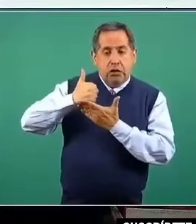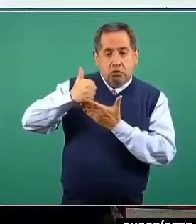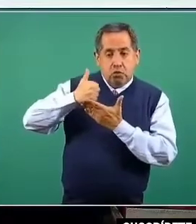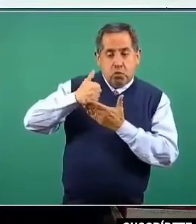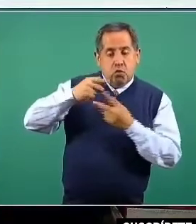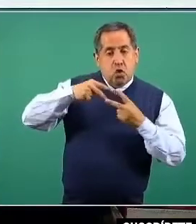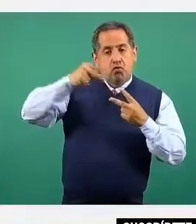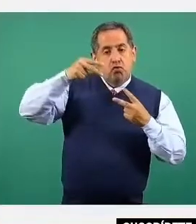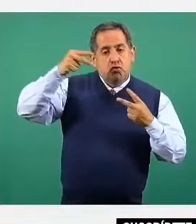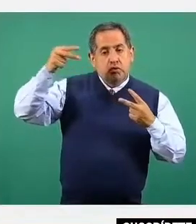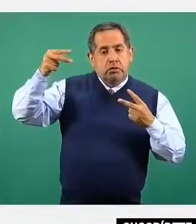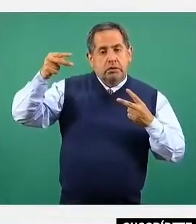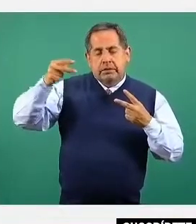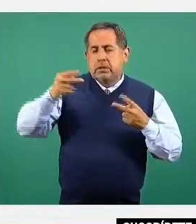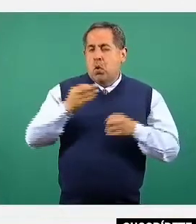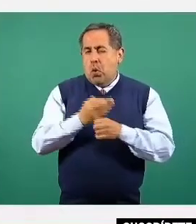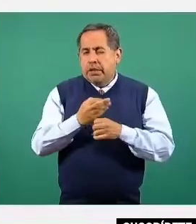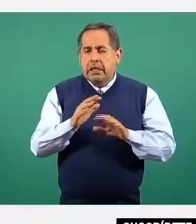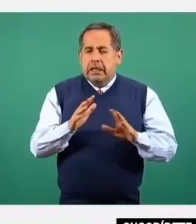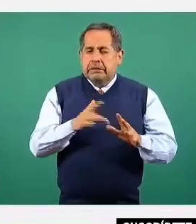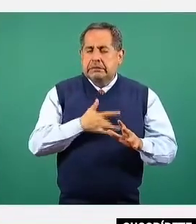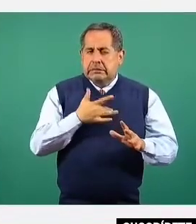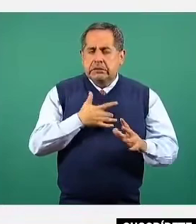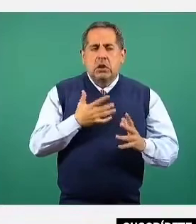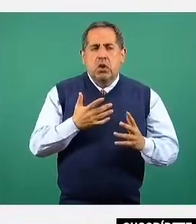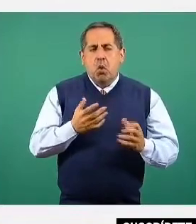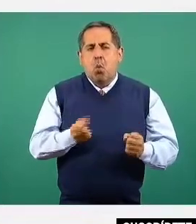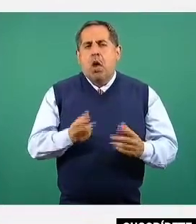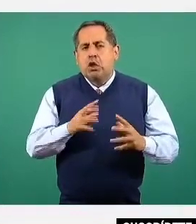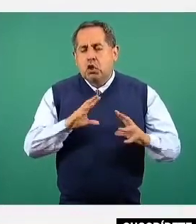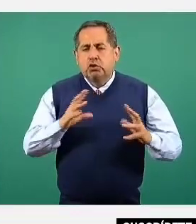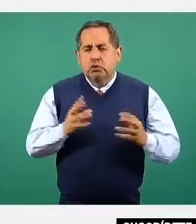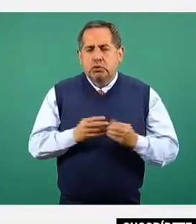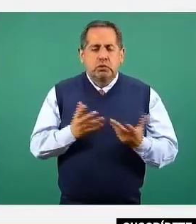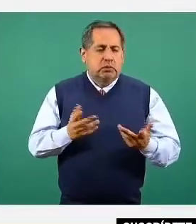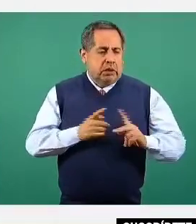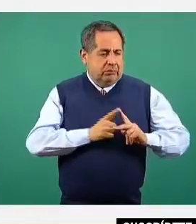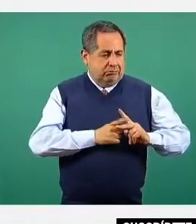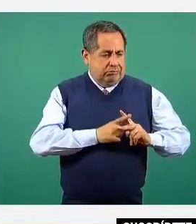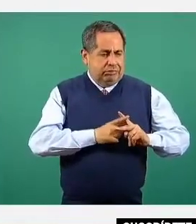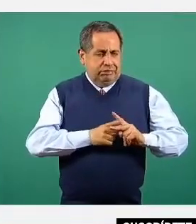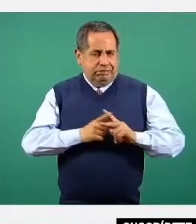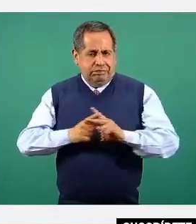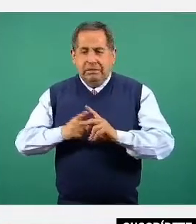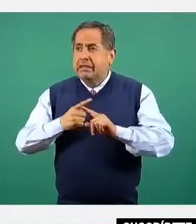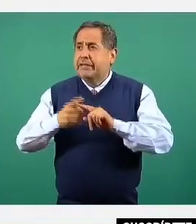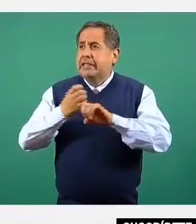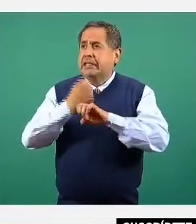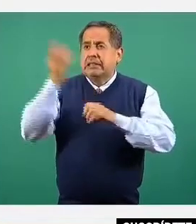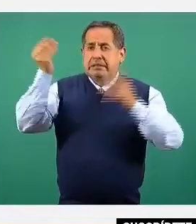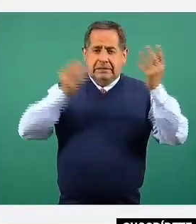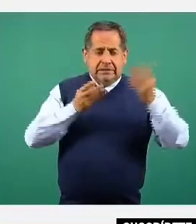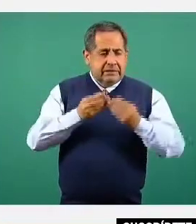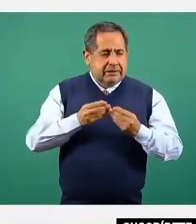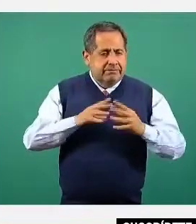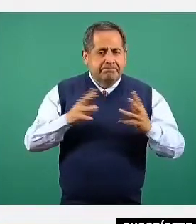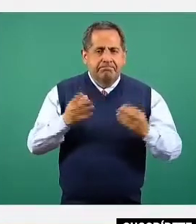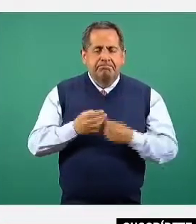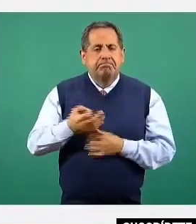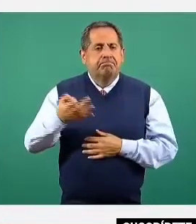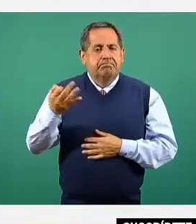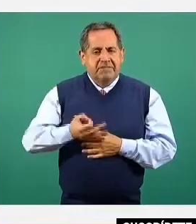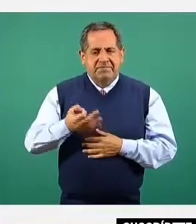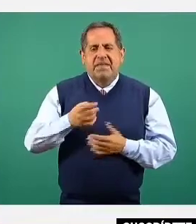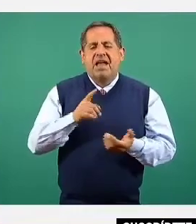que hasta este momento estimamos en base a los datos que tenemos en la plataforma del CISBER. Son casos ya confirmados